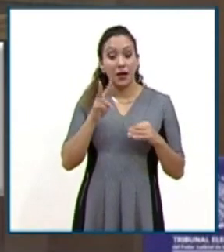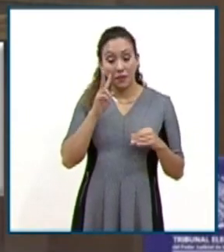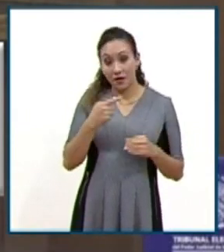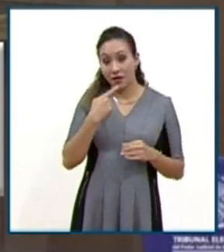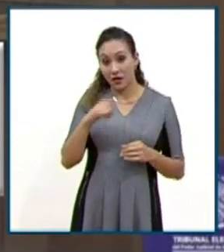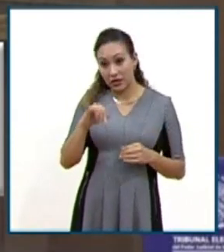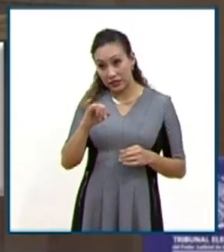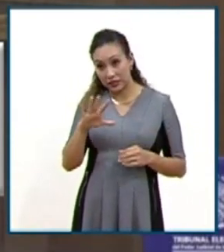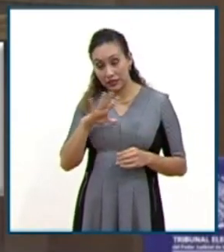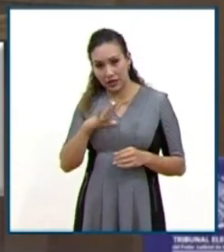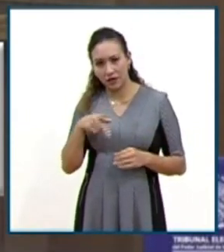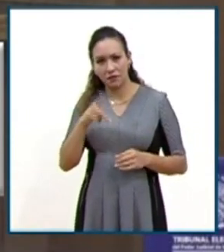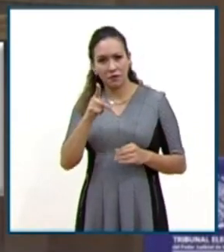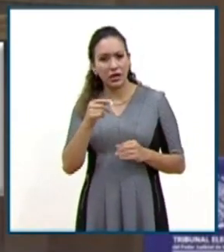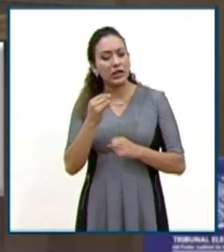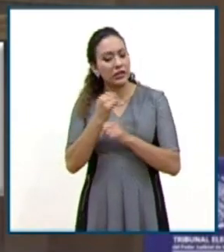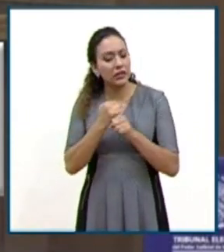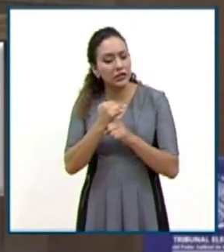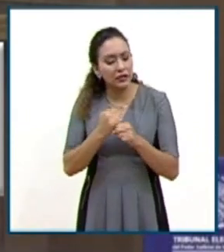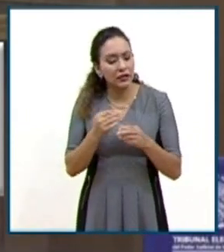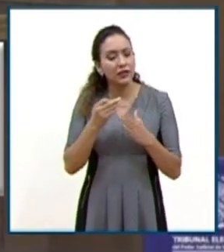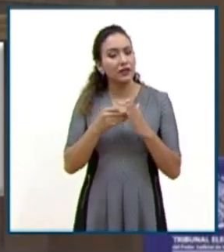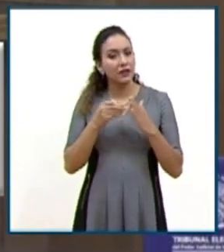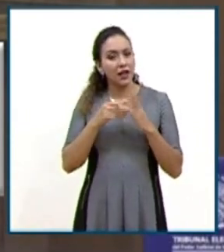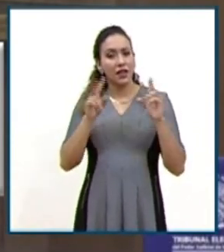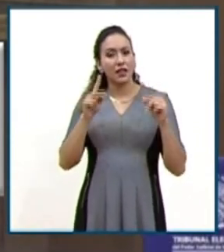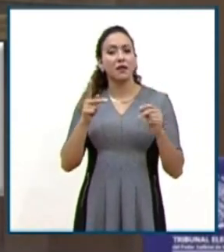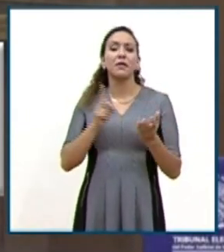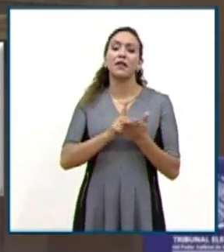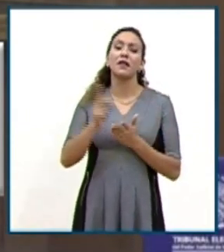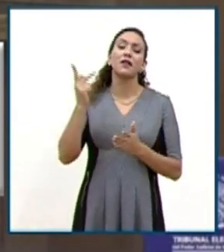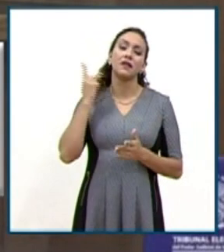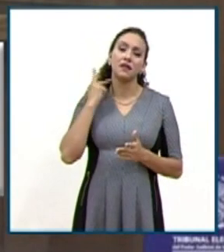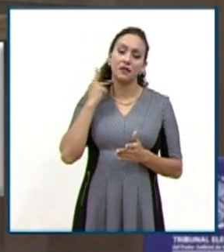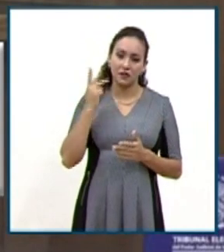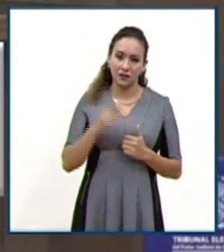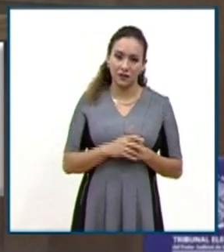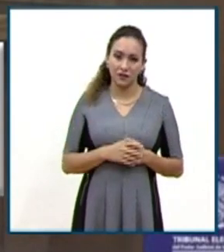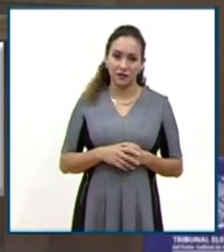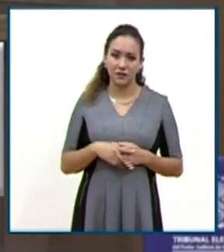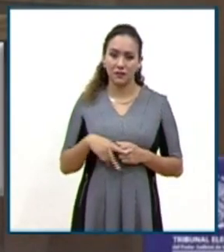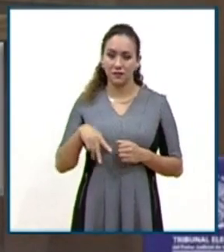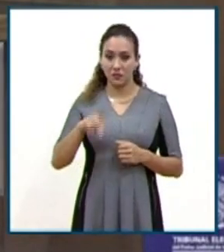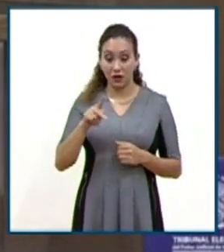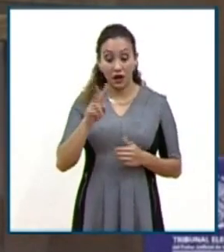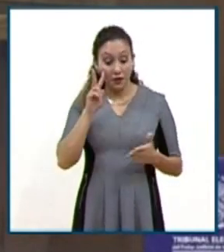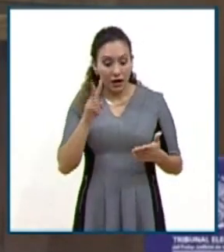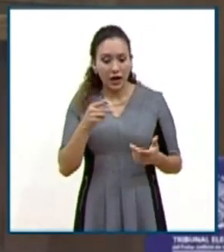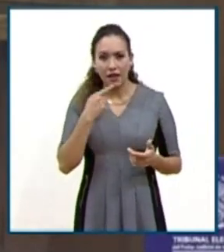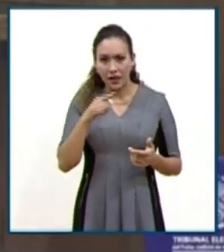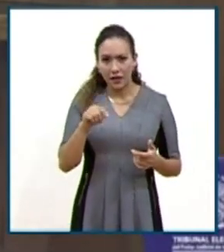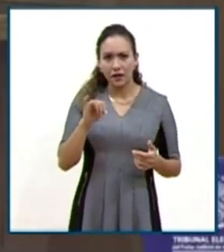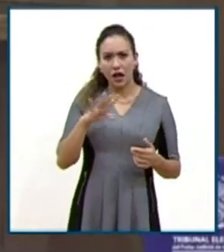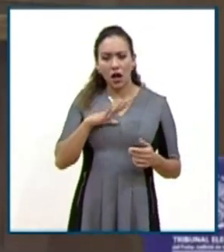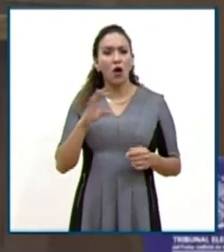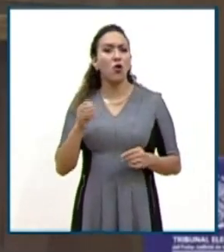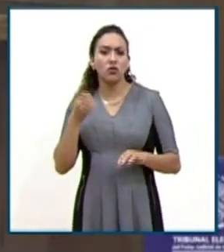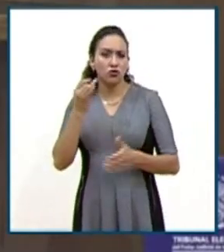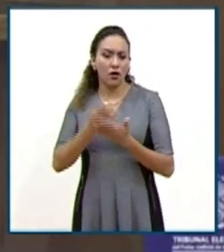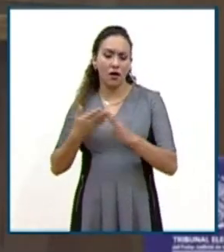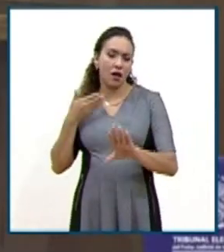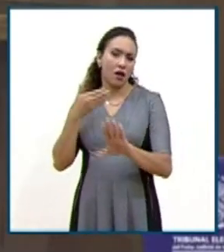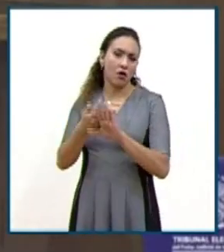promoción personalizada ni en uso de recursos públicos. Tampoco se acreditó la calumnia porque los mensajes difundidos en redes sociales no